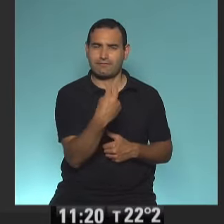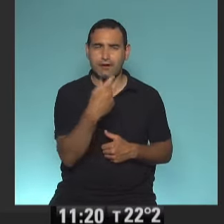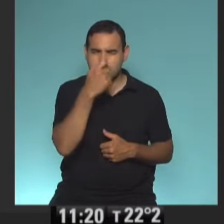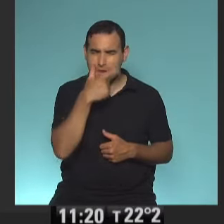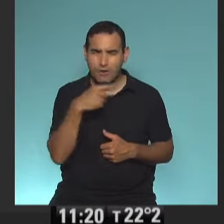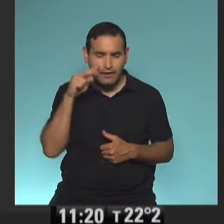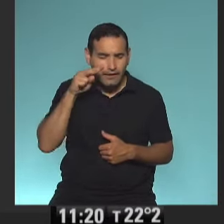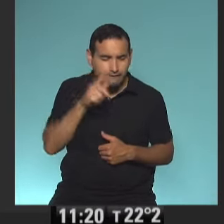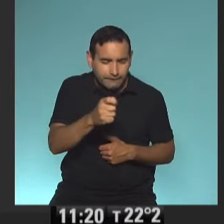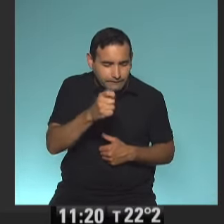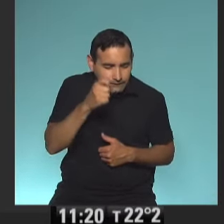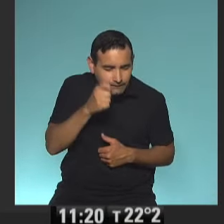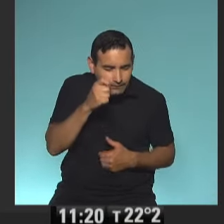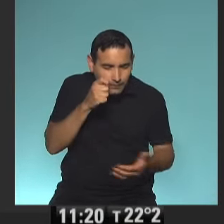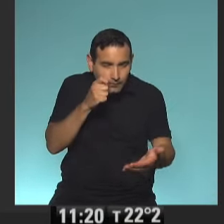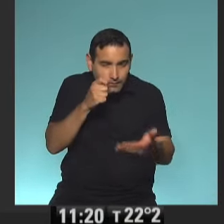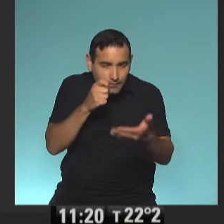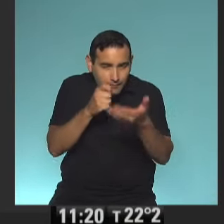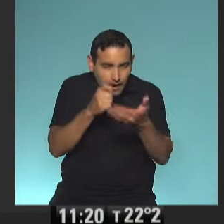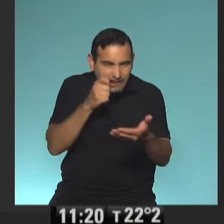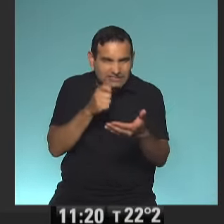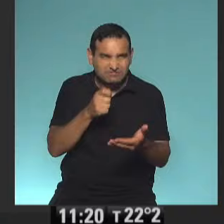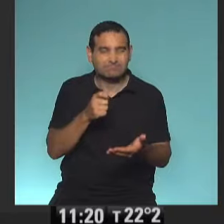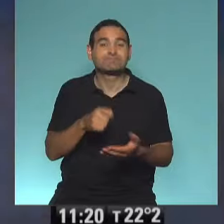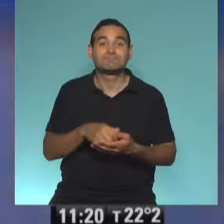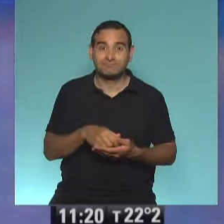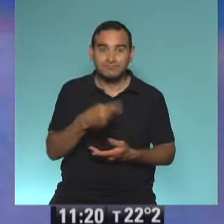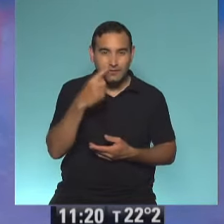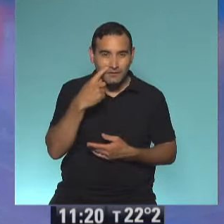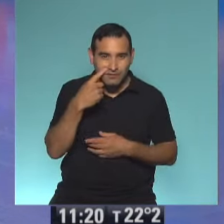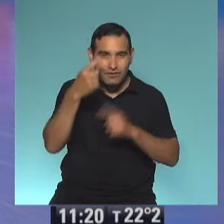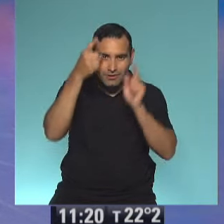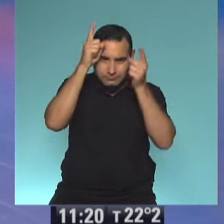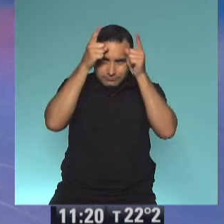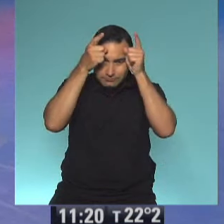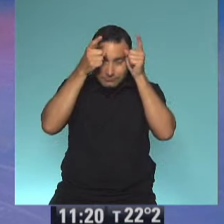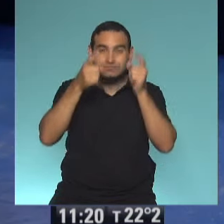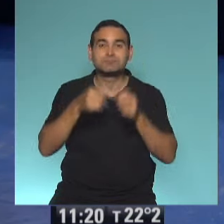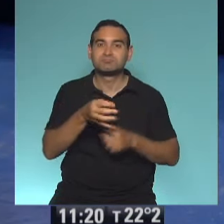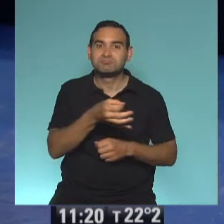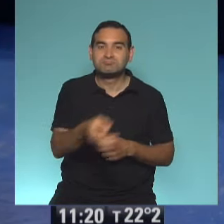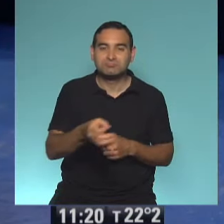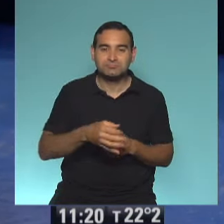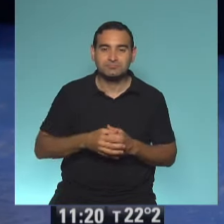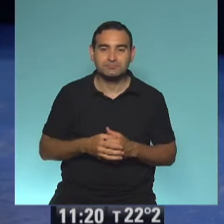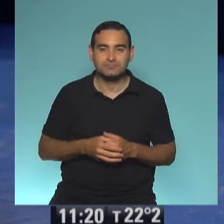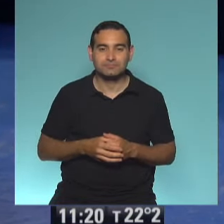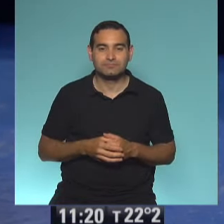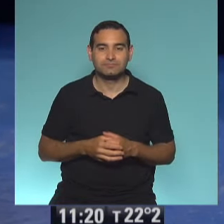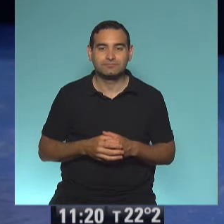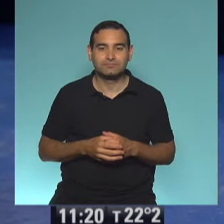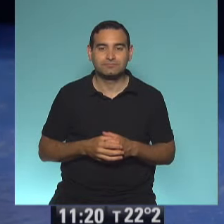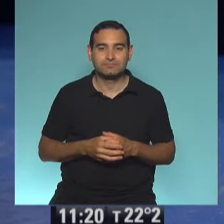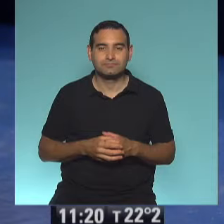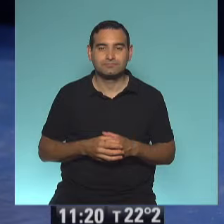mirar bien de cerca. Mirá, es un poco pegajoso. Podemos ver sus antenitas. ¡Wow! Mira,